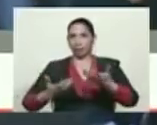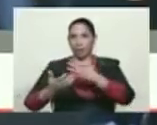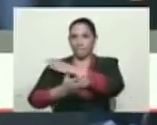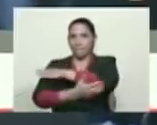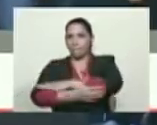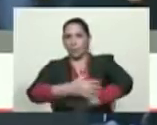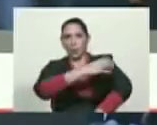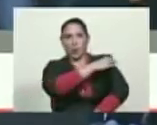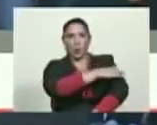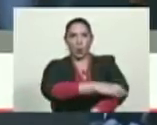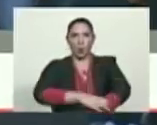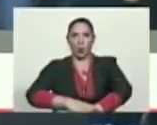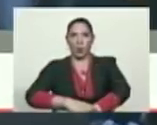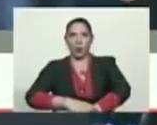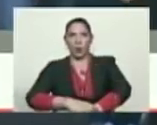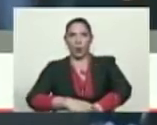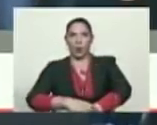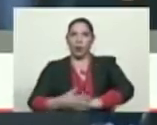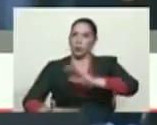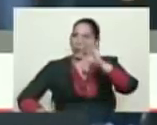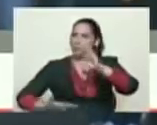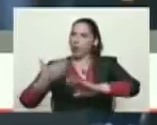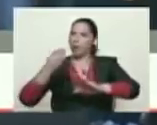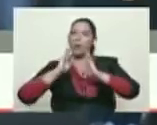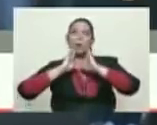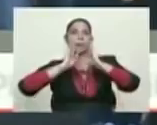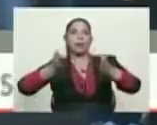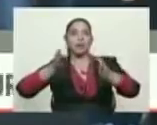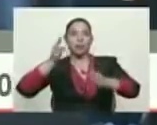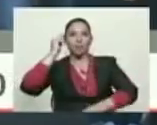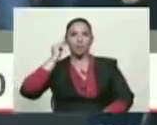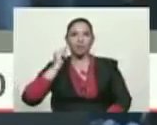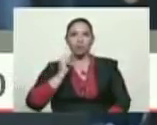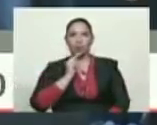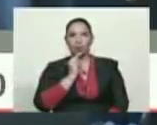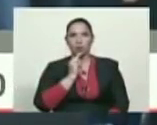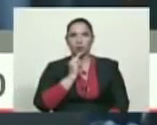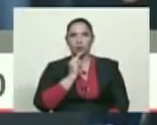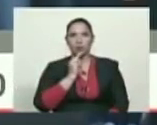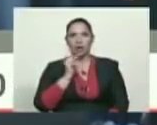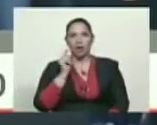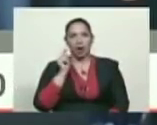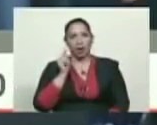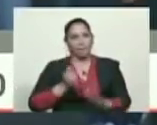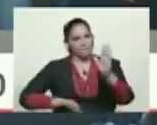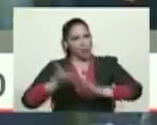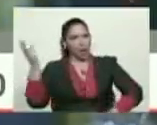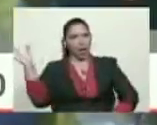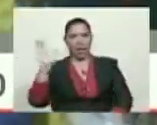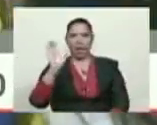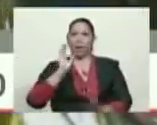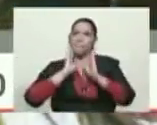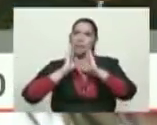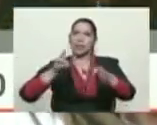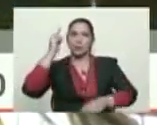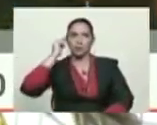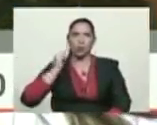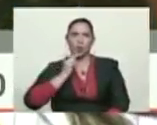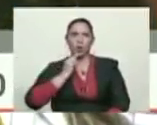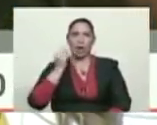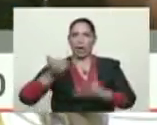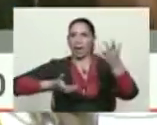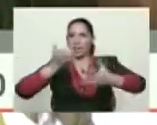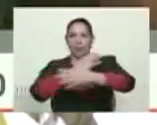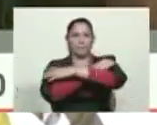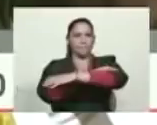solo para calentar el brazo nos vamos para la Avenida Bolívar. Allá en Caracas nos vamos para la Avenida Bolívar a calentar el brazo